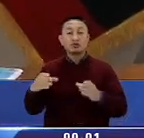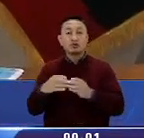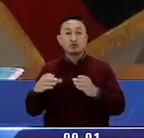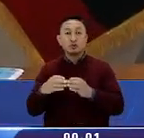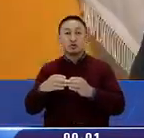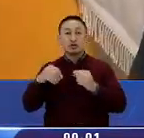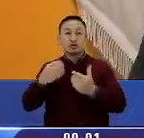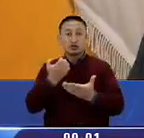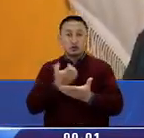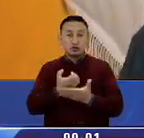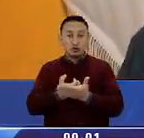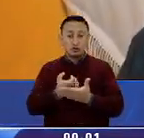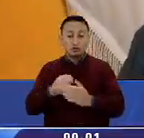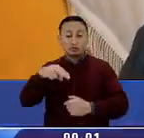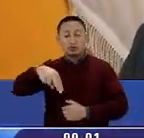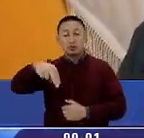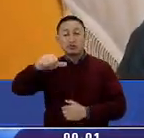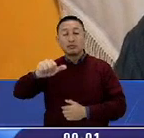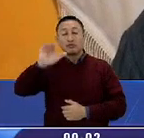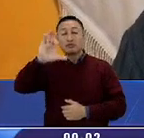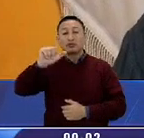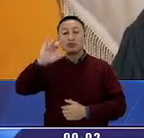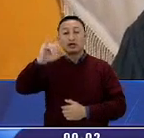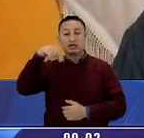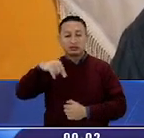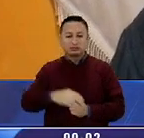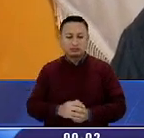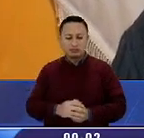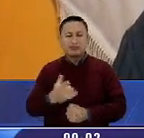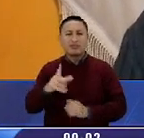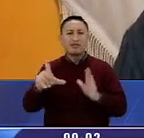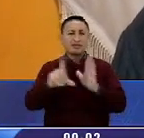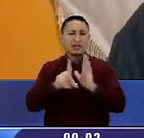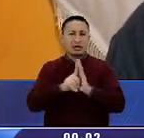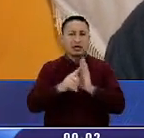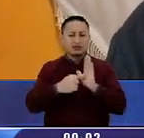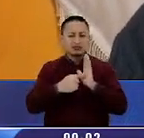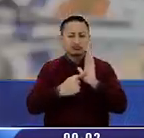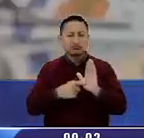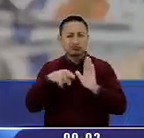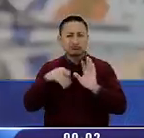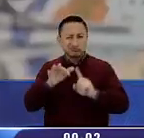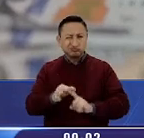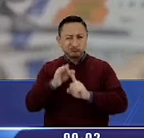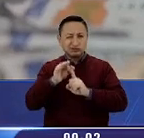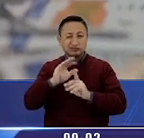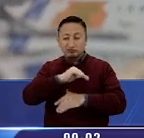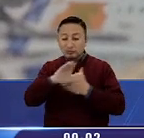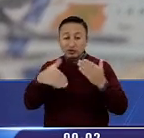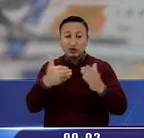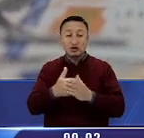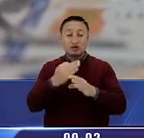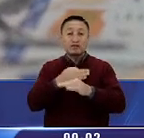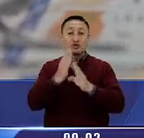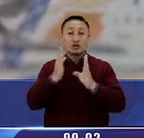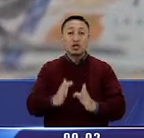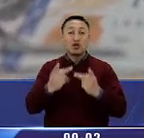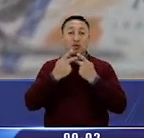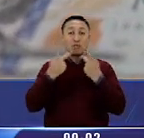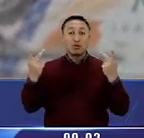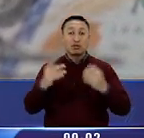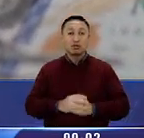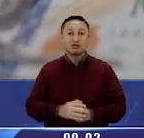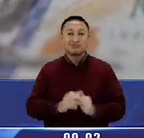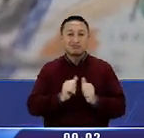Régimen Económico, Natalie Farinango, destacó que la ley dispone exámenes especiales para todos los funcionarios públicos en